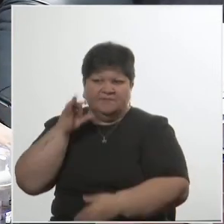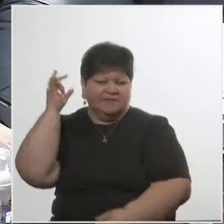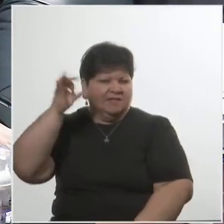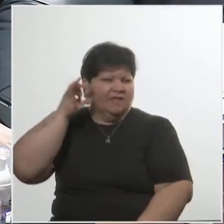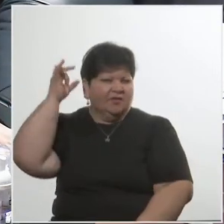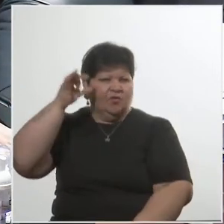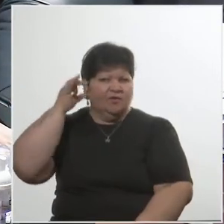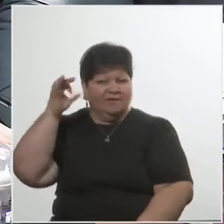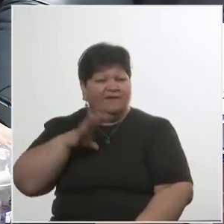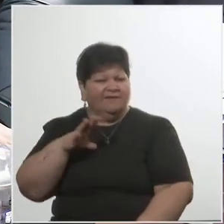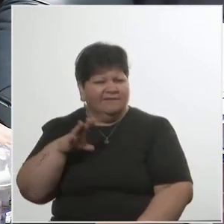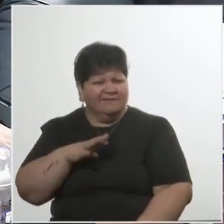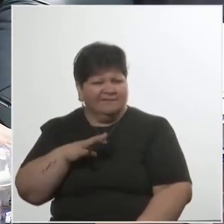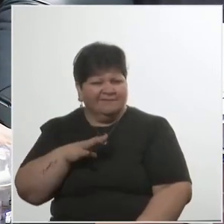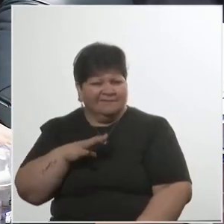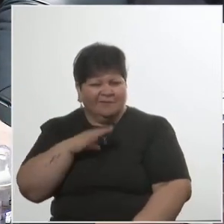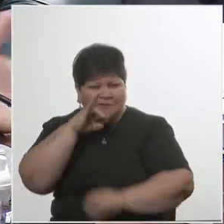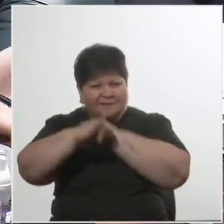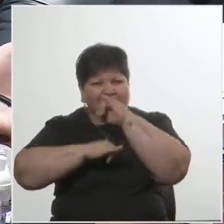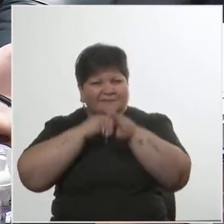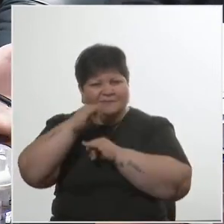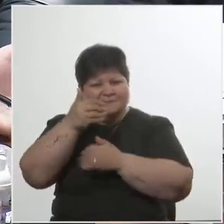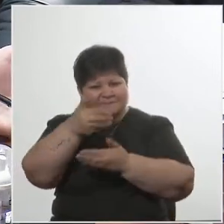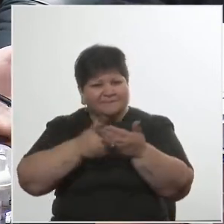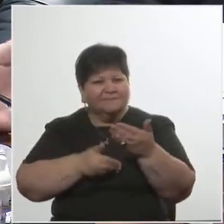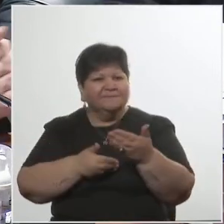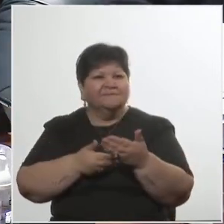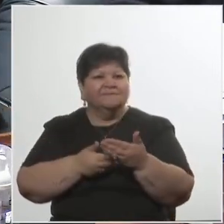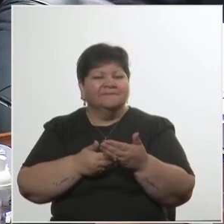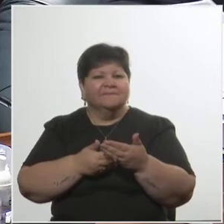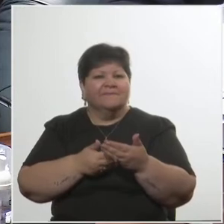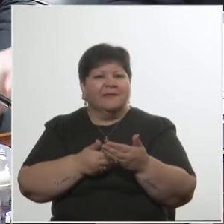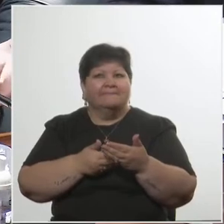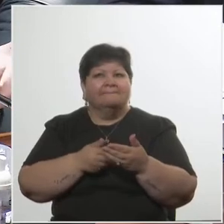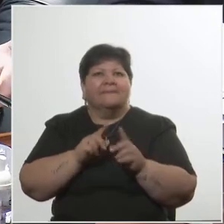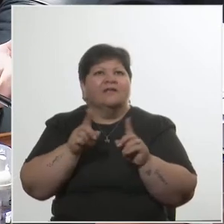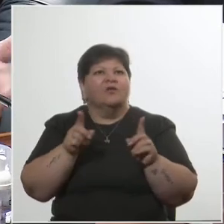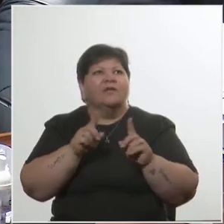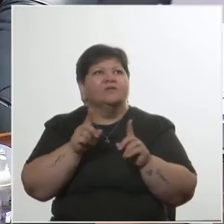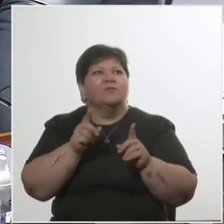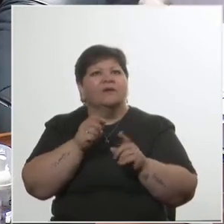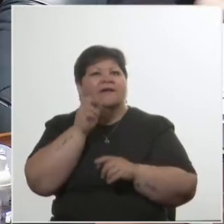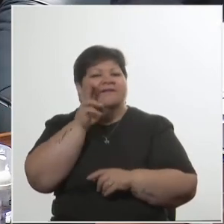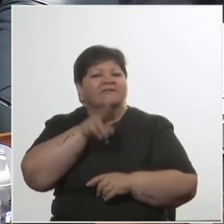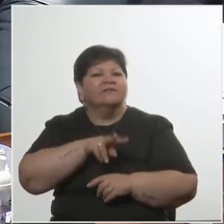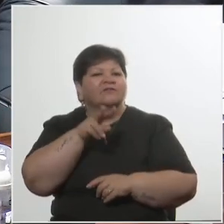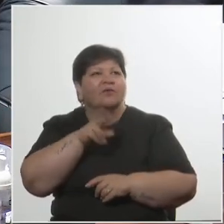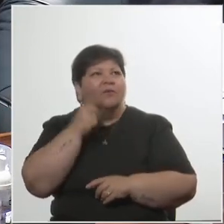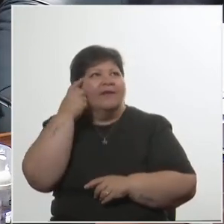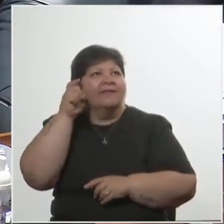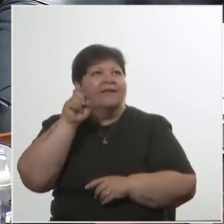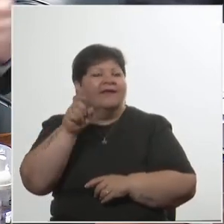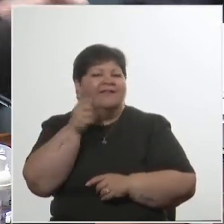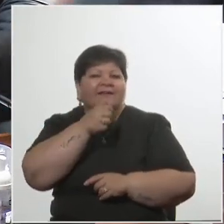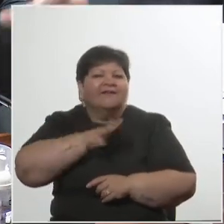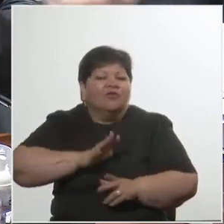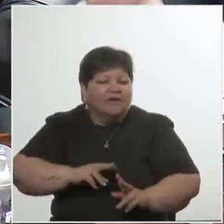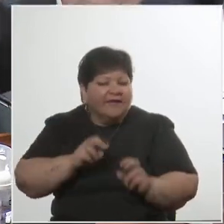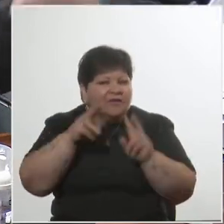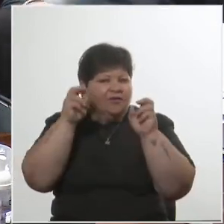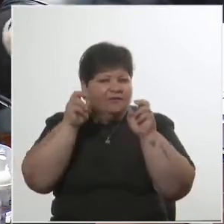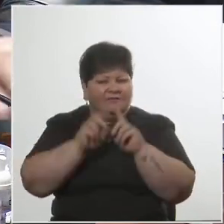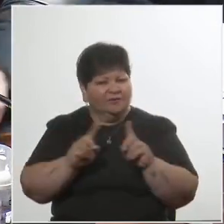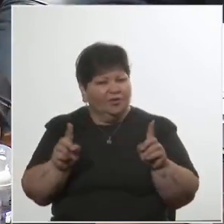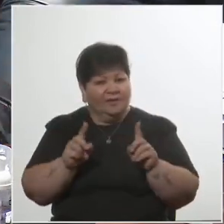de la República como para tener No ya una visión de historiadores sino de colegas que en